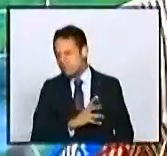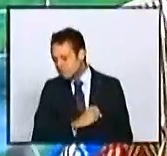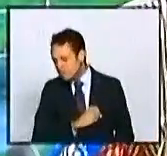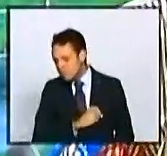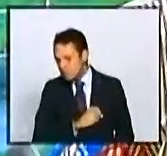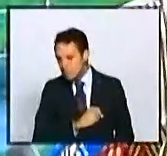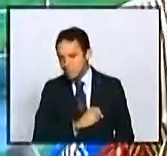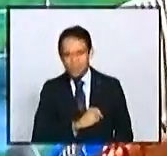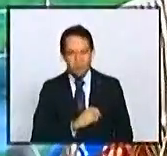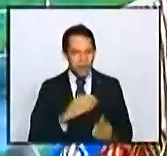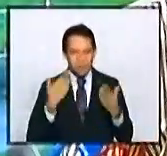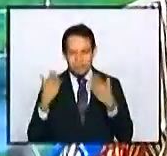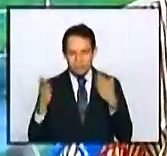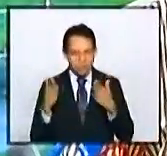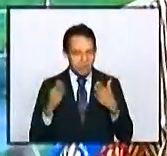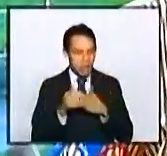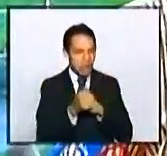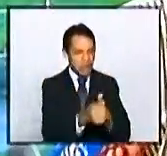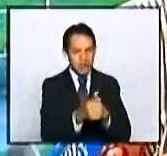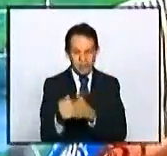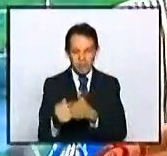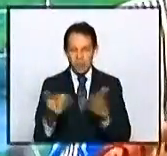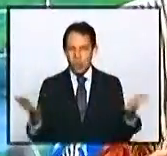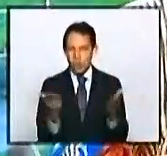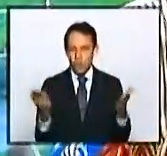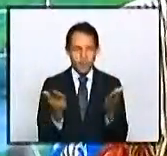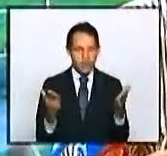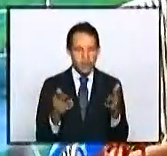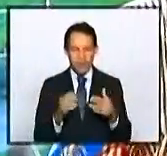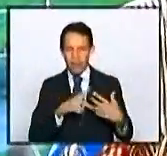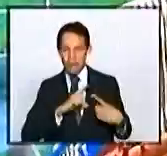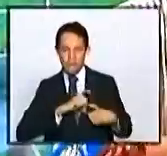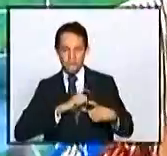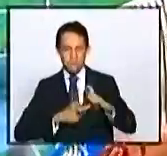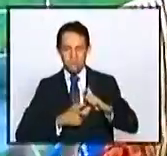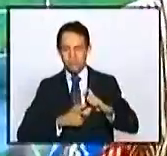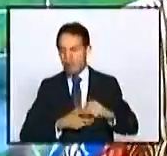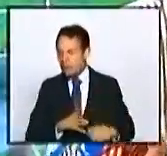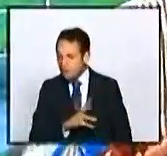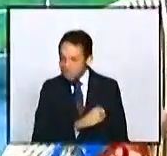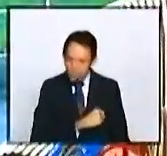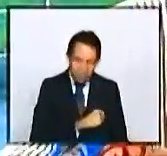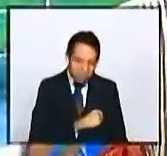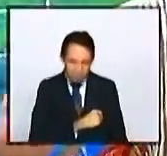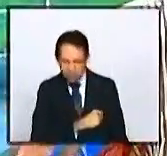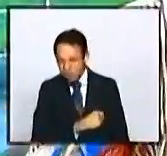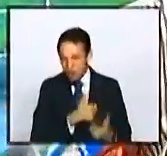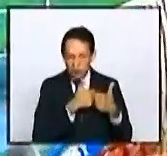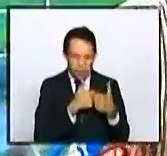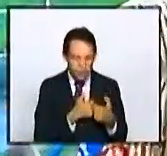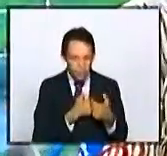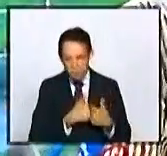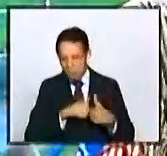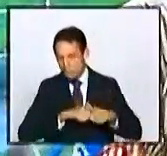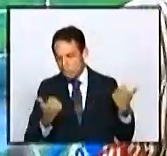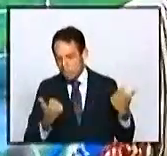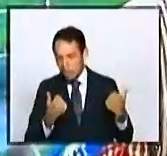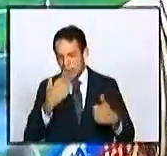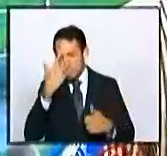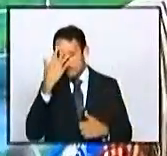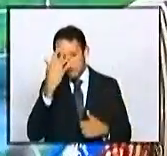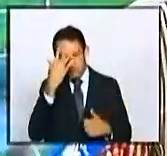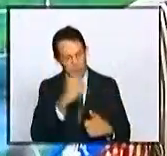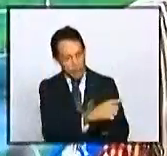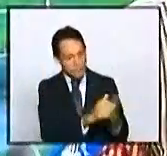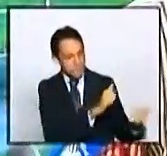perdió su norte, perdió su sentido, no le encuentra ya a la vida, para dónde seguir, porque esa persona que lo